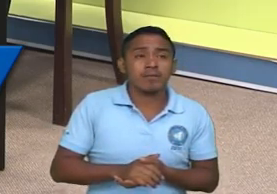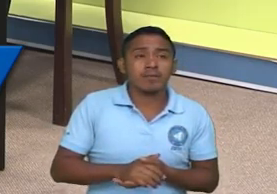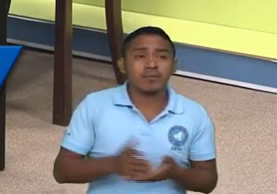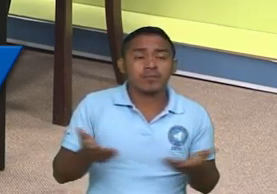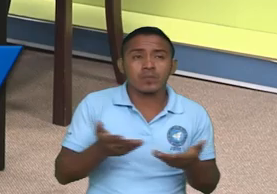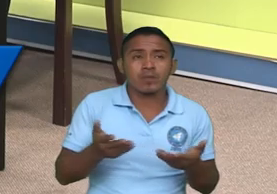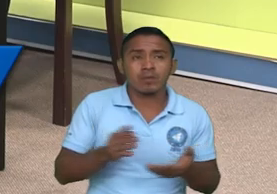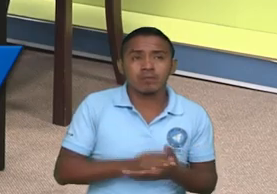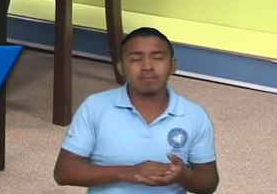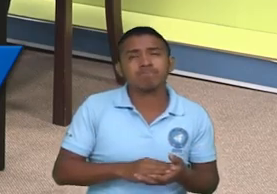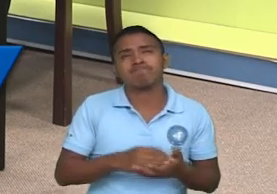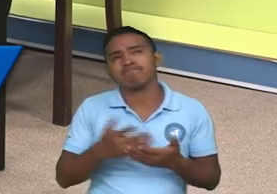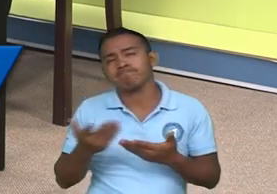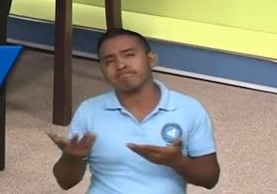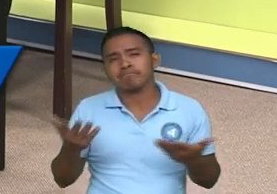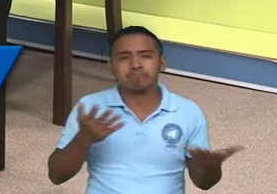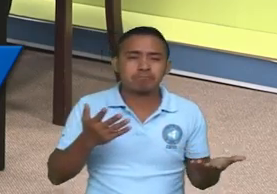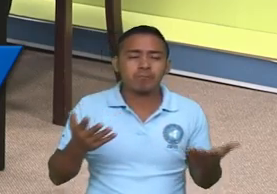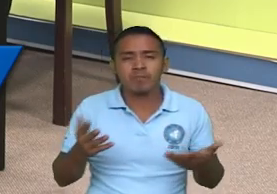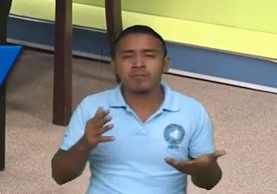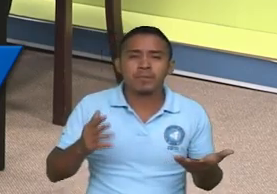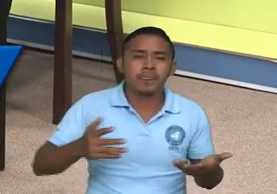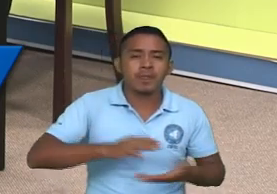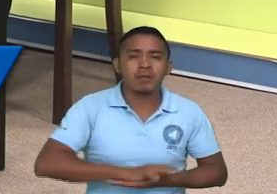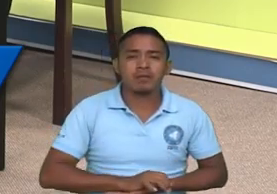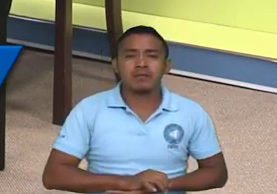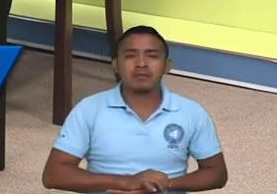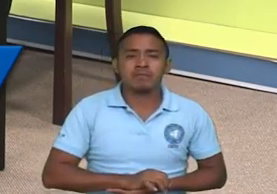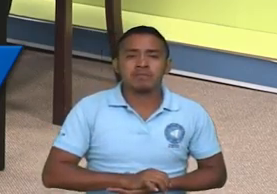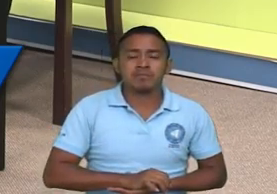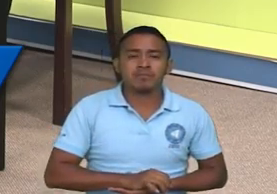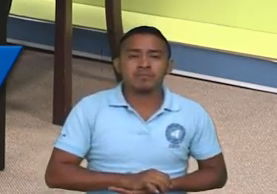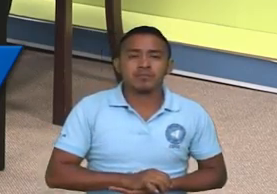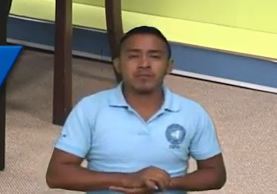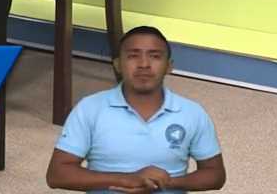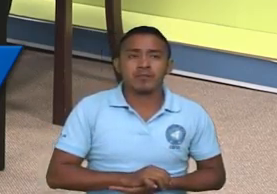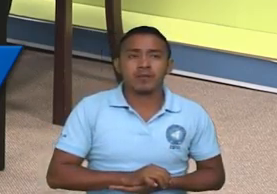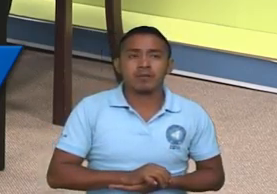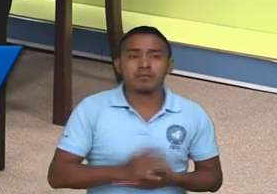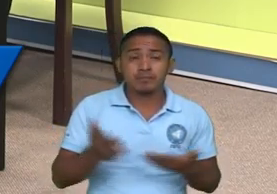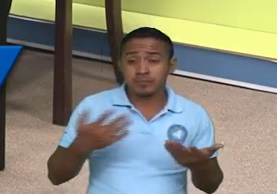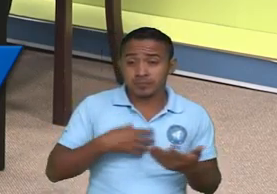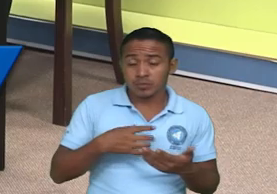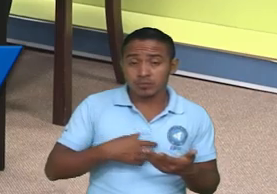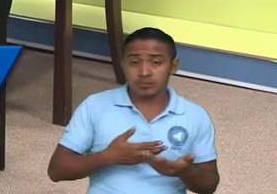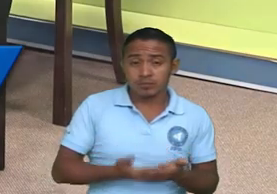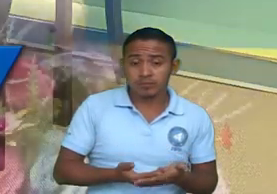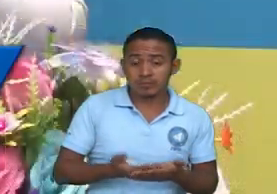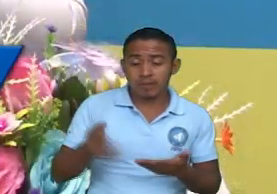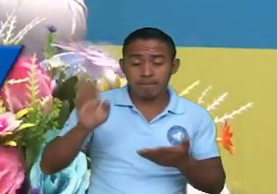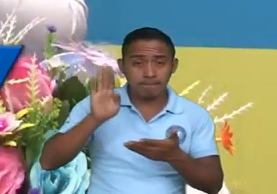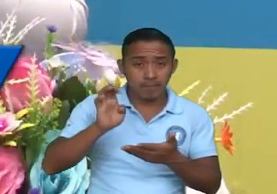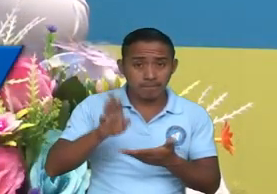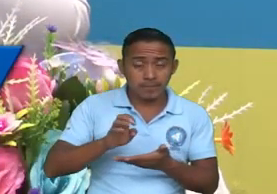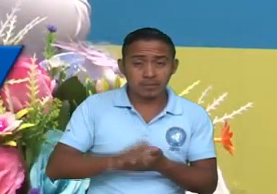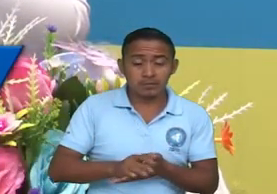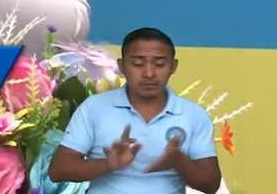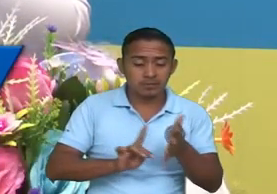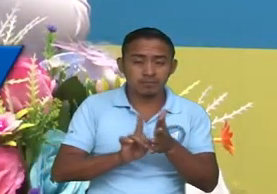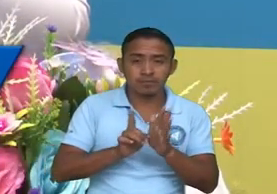consideran pues que puede estimular de alguna forma la independencia del niño. Esto en el primer año